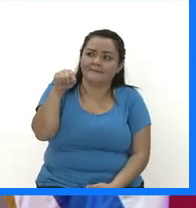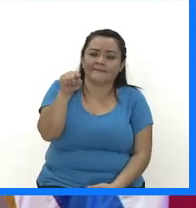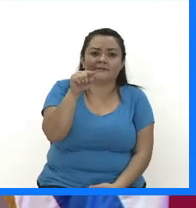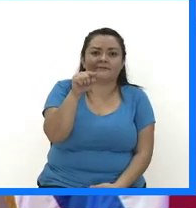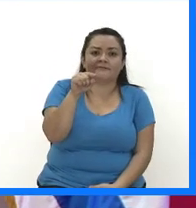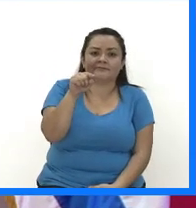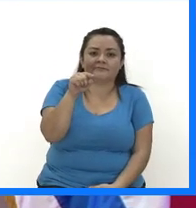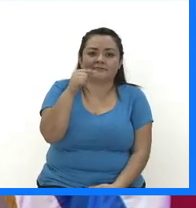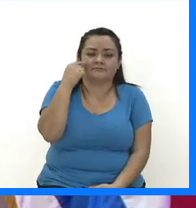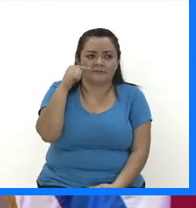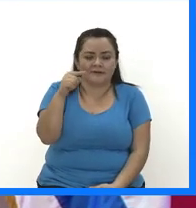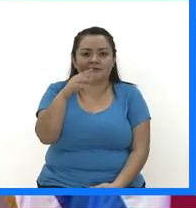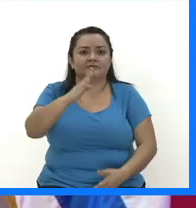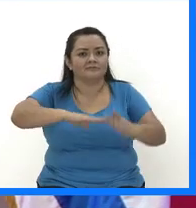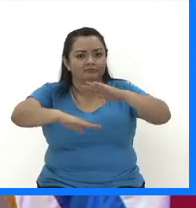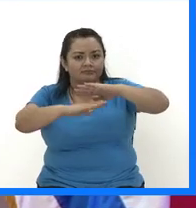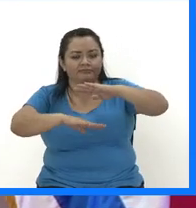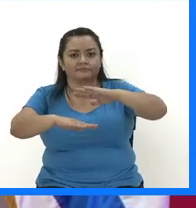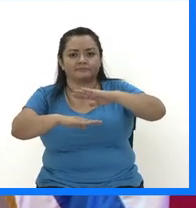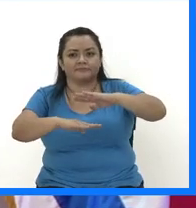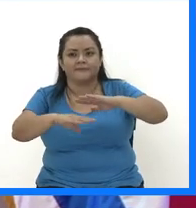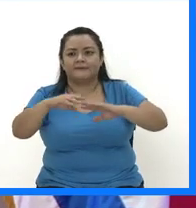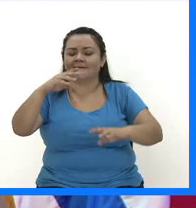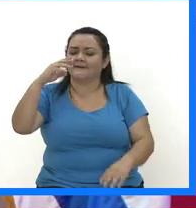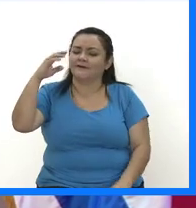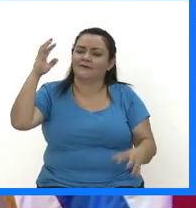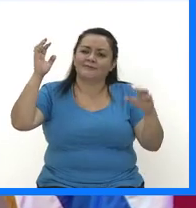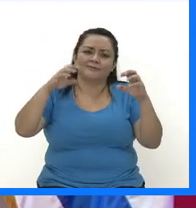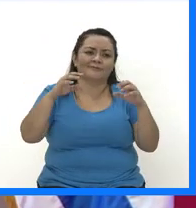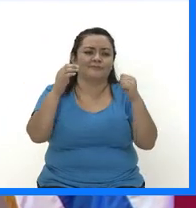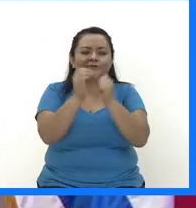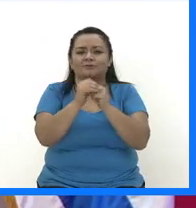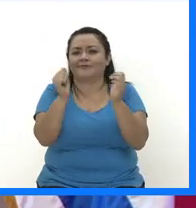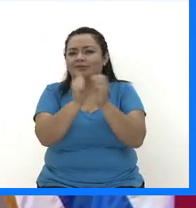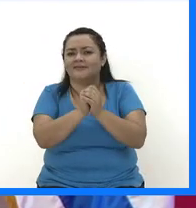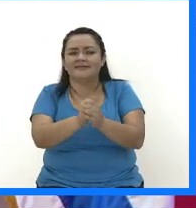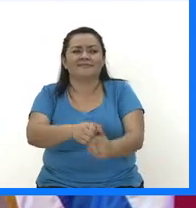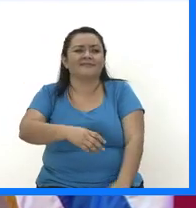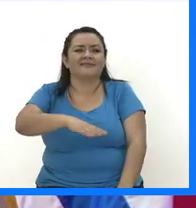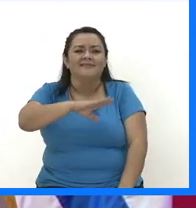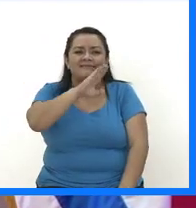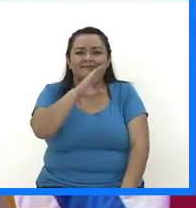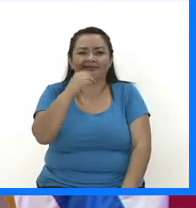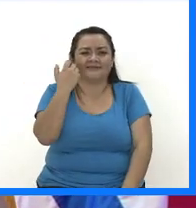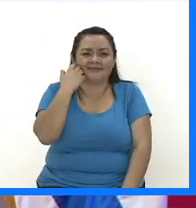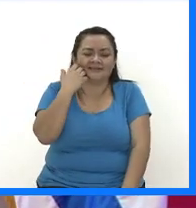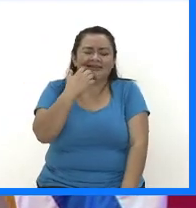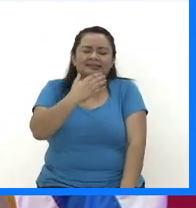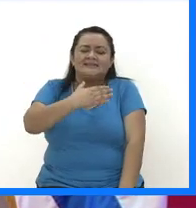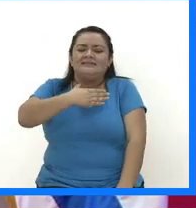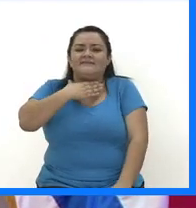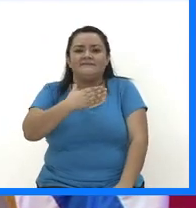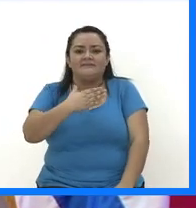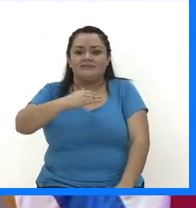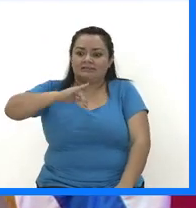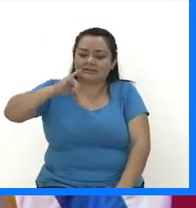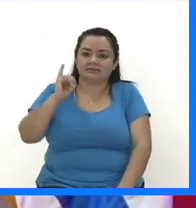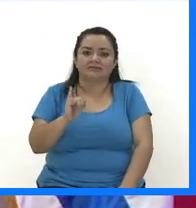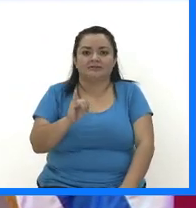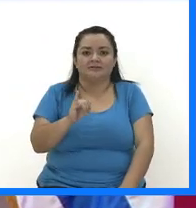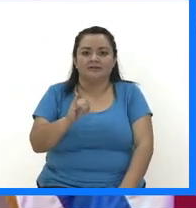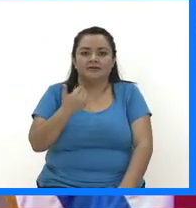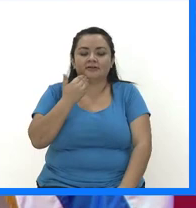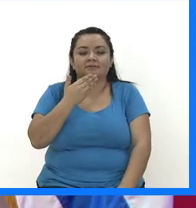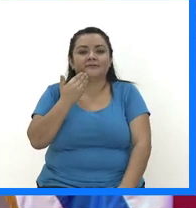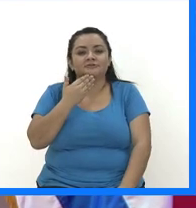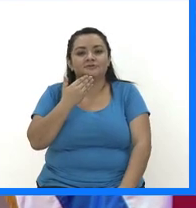vea raíces han venido tormentas han pasado tormenta les han venido enfermedades anteriores nunca se han movido qué pasó con